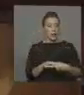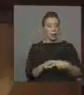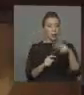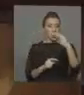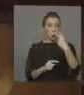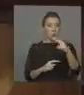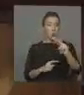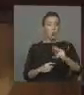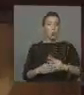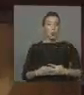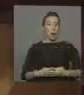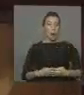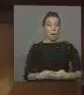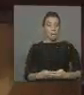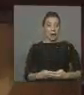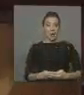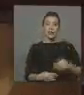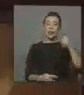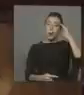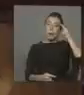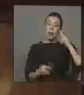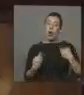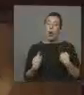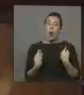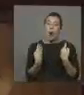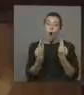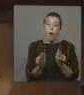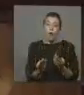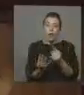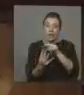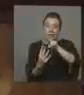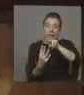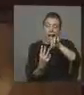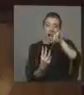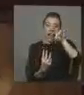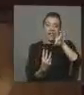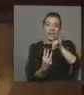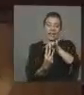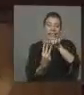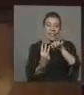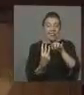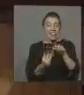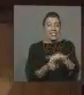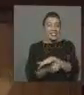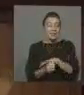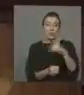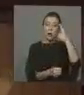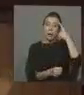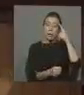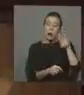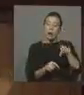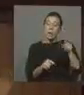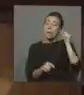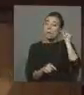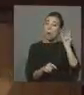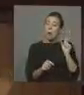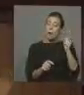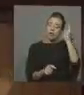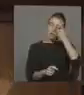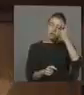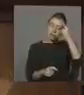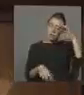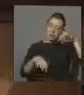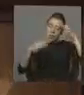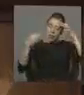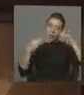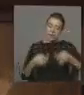embarazo, sino que ofrece opciones en caso de estas 3 situaciones para que pueda tomar una decisión de